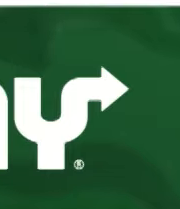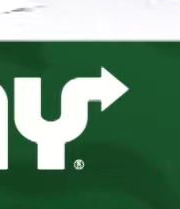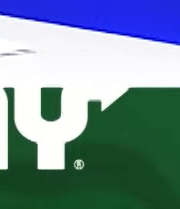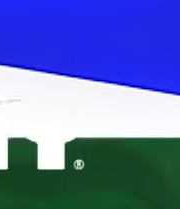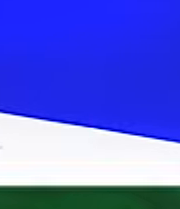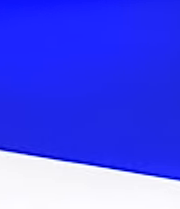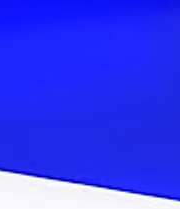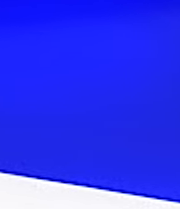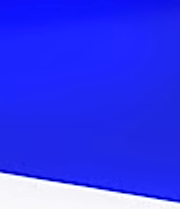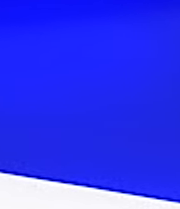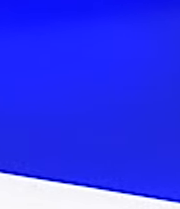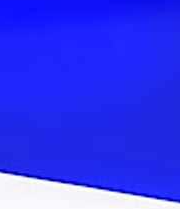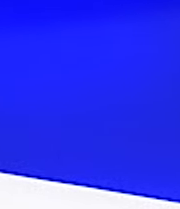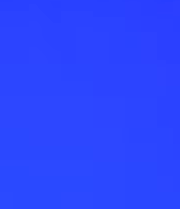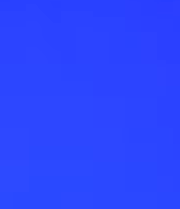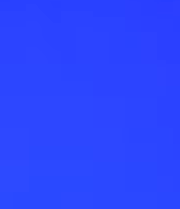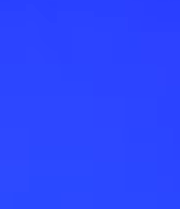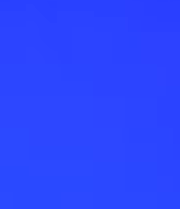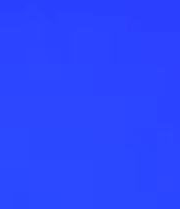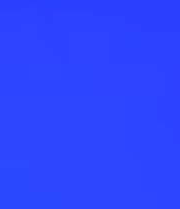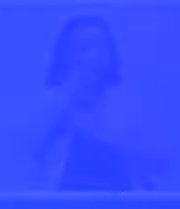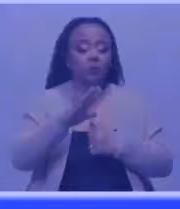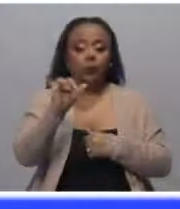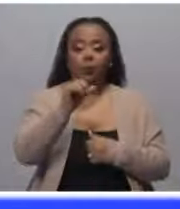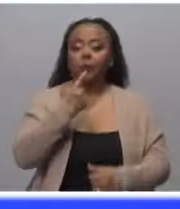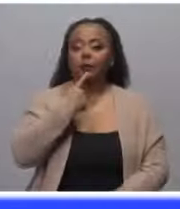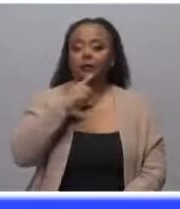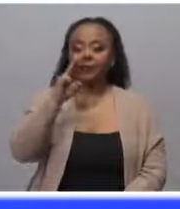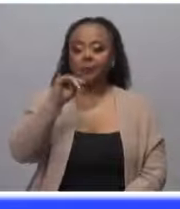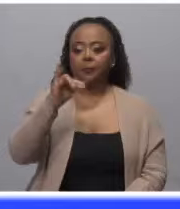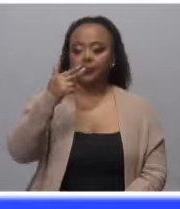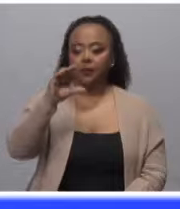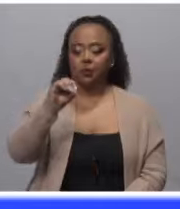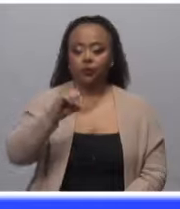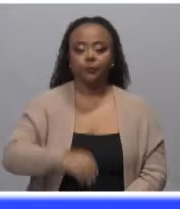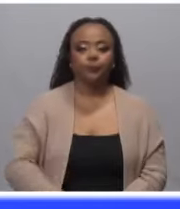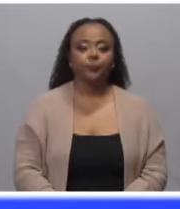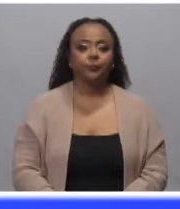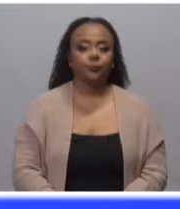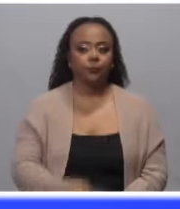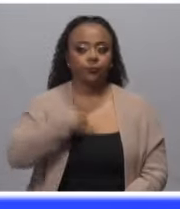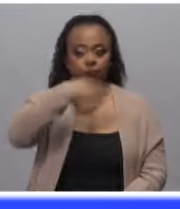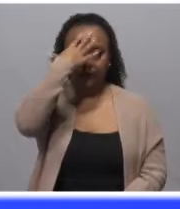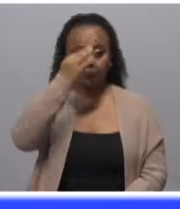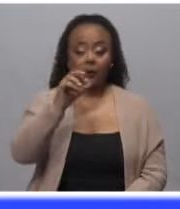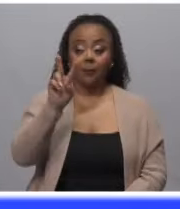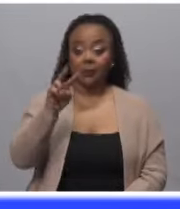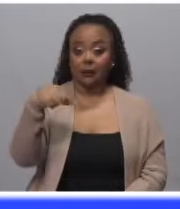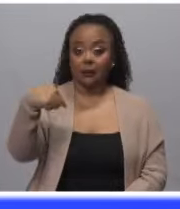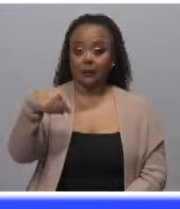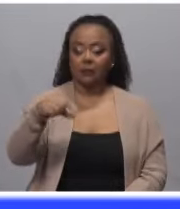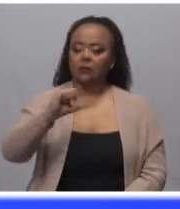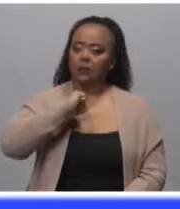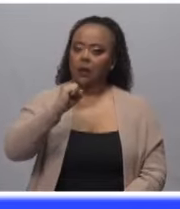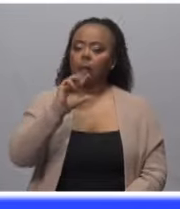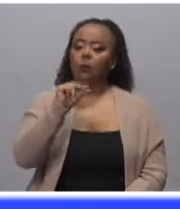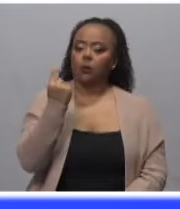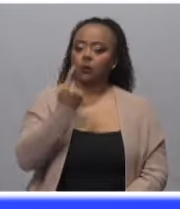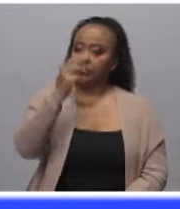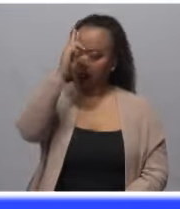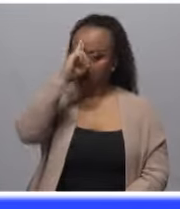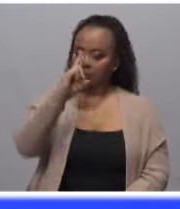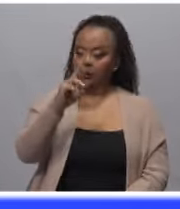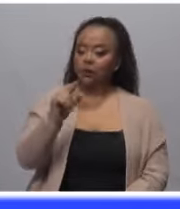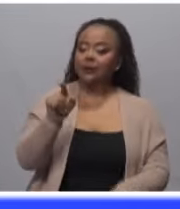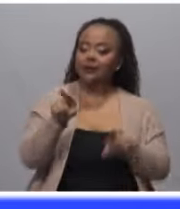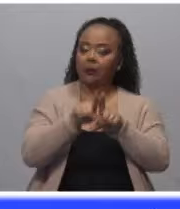yo pienso en algunas cosas similar a lo que dice eh Benjamín mallorga yo creo que Vladimir se ha ganado no solo el respeto sino